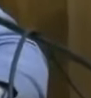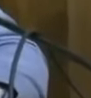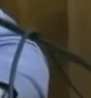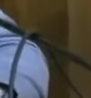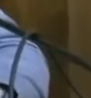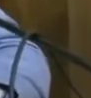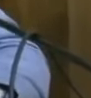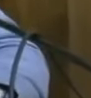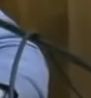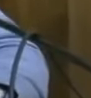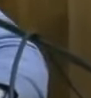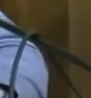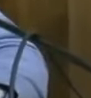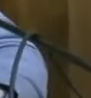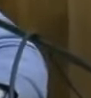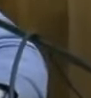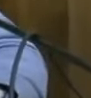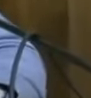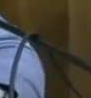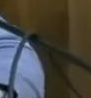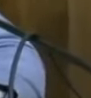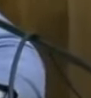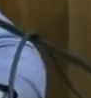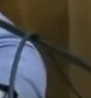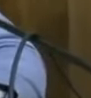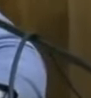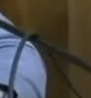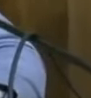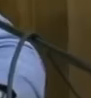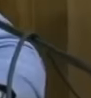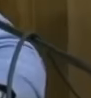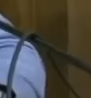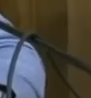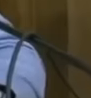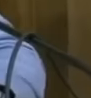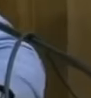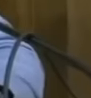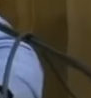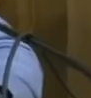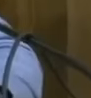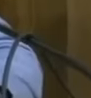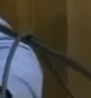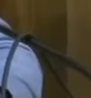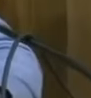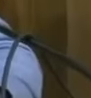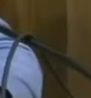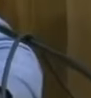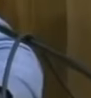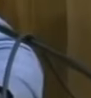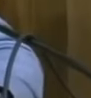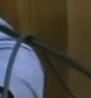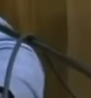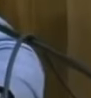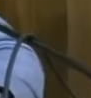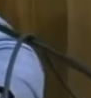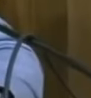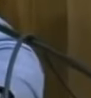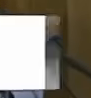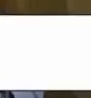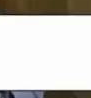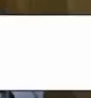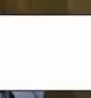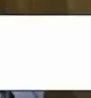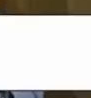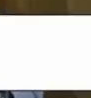Crespo, presidente de la Comisión Permanente de Desarrollo Social Integral, mediante las cuales solicitó a la Asamblea Nacional prórrogas de 30 días para presentar